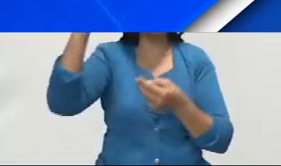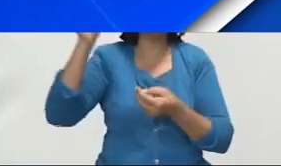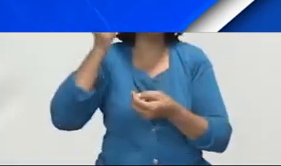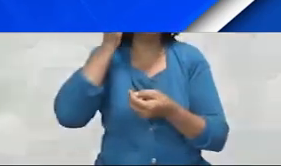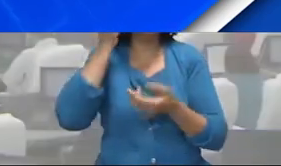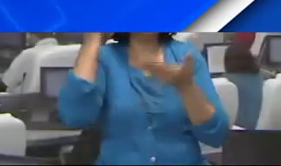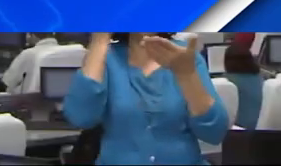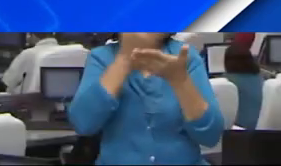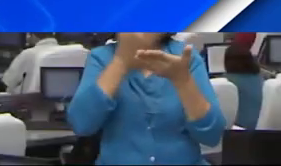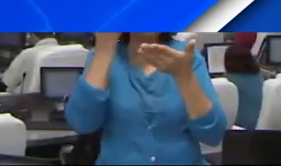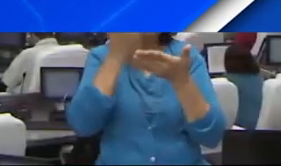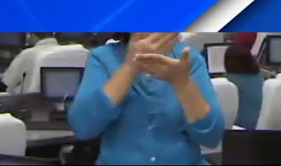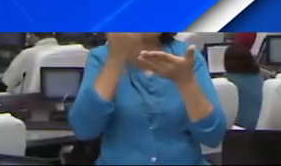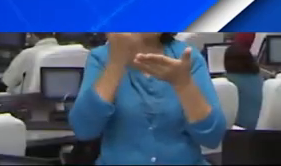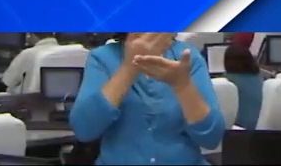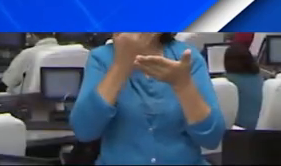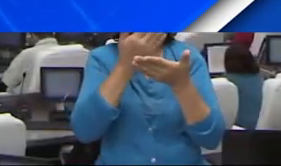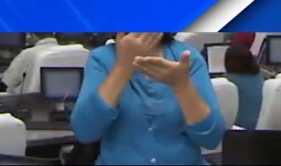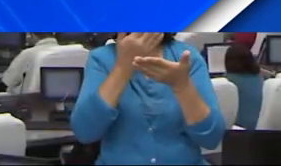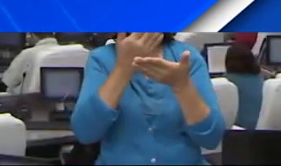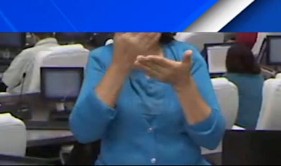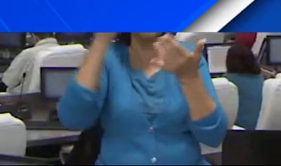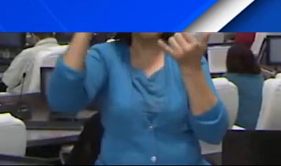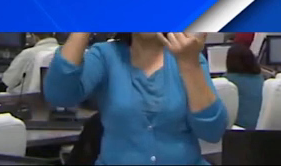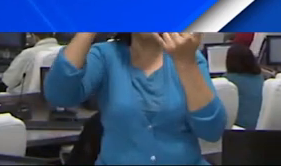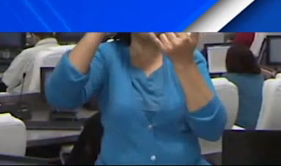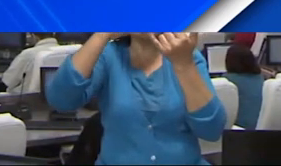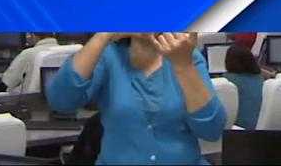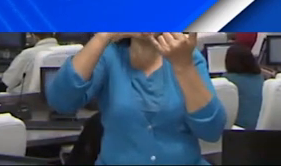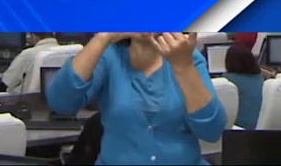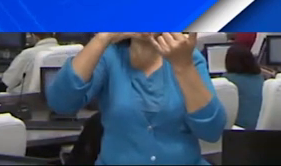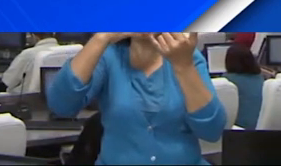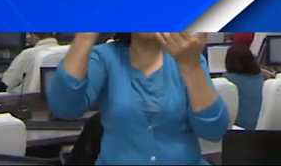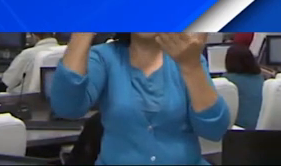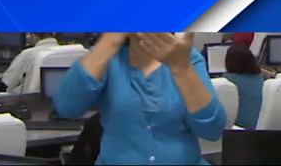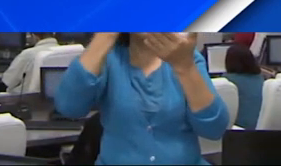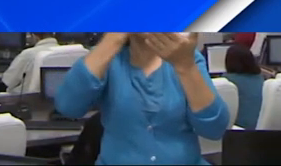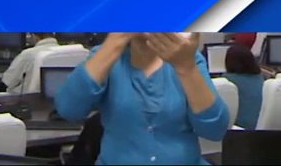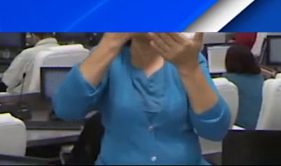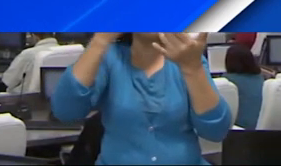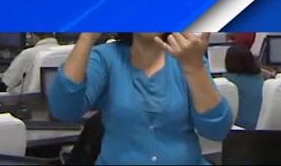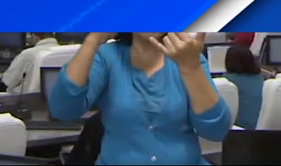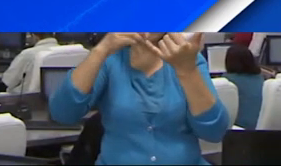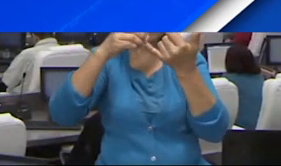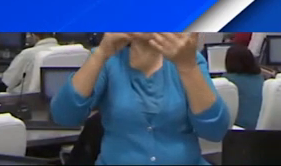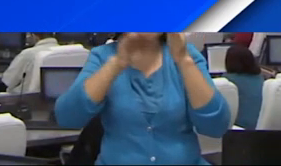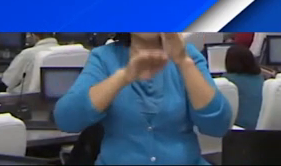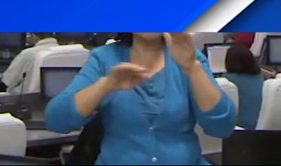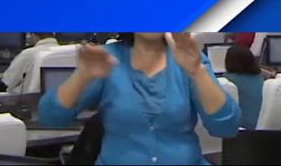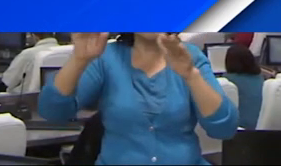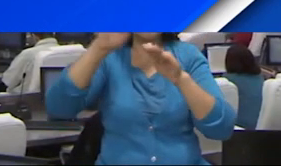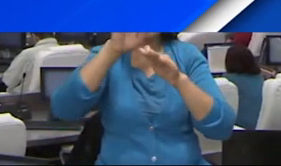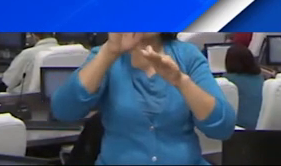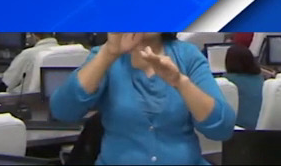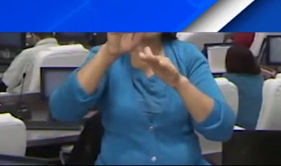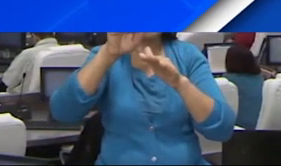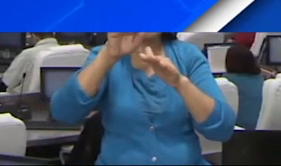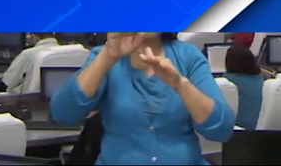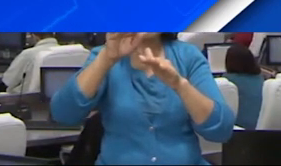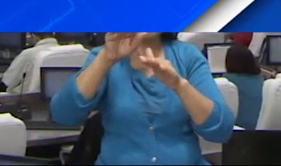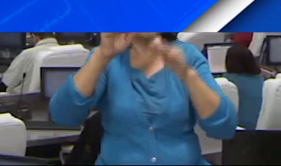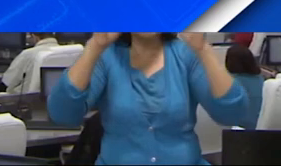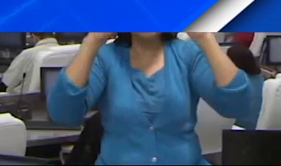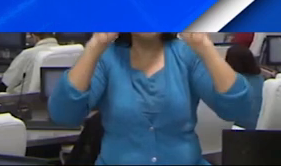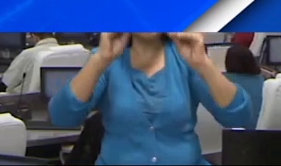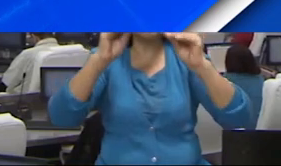escuelas normales, educación técnica y tecnológica, pero sobre todo